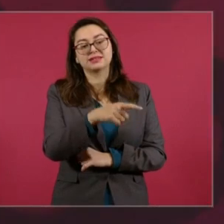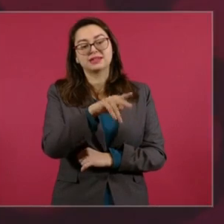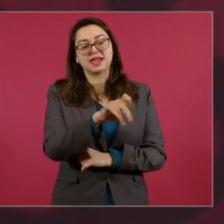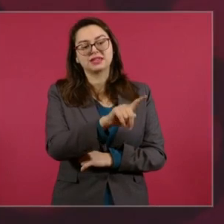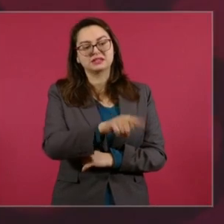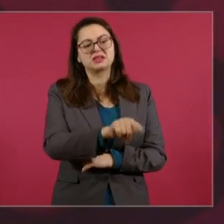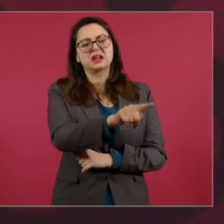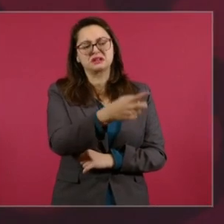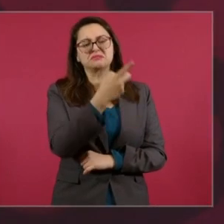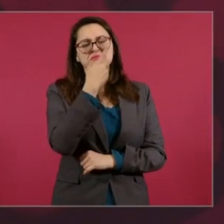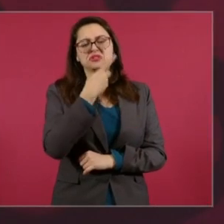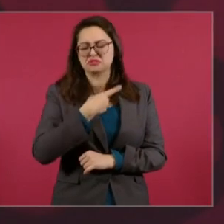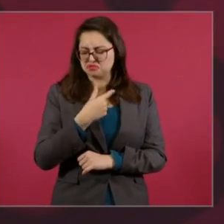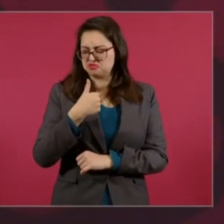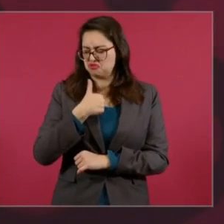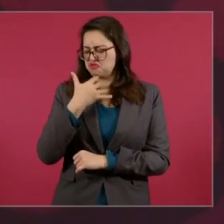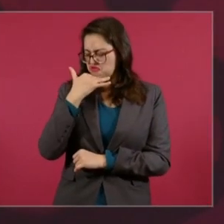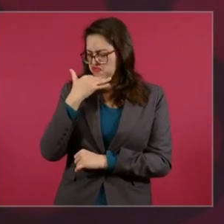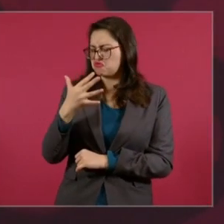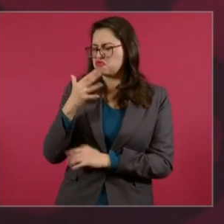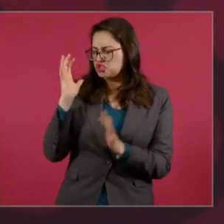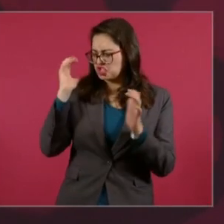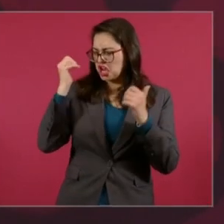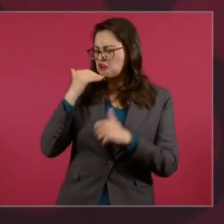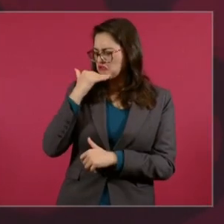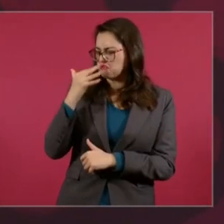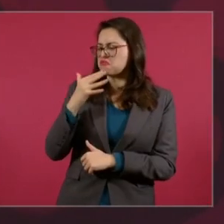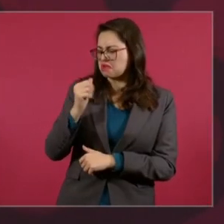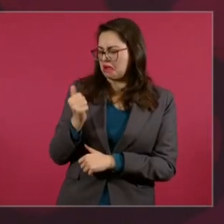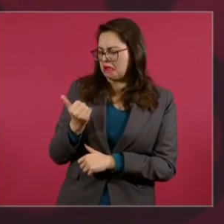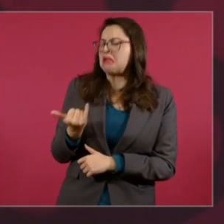De manera muy sincera o cínica, ¿no?